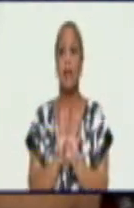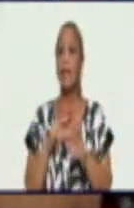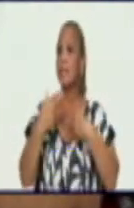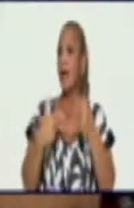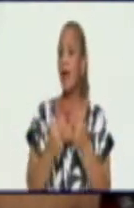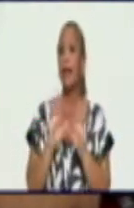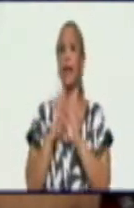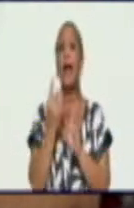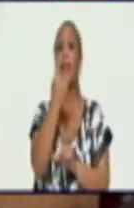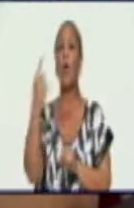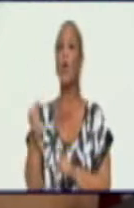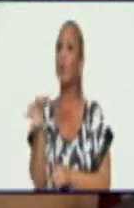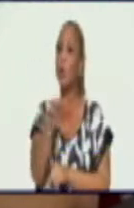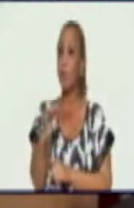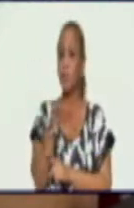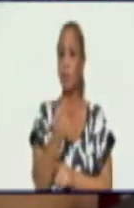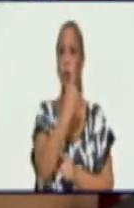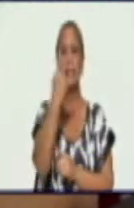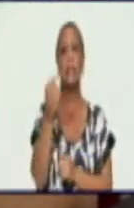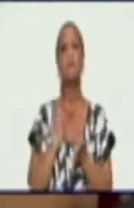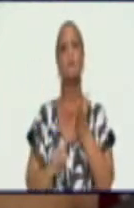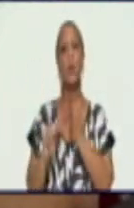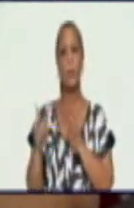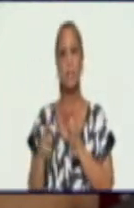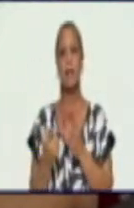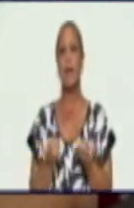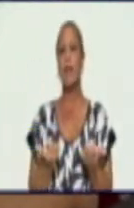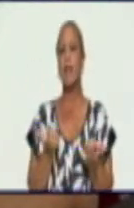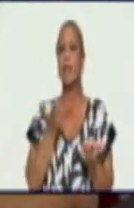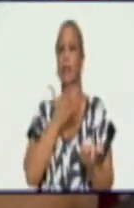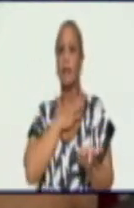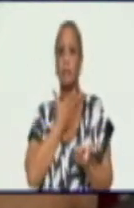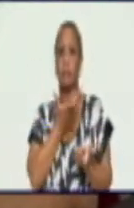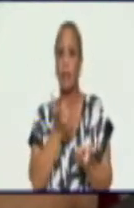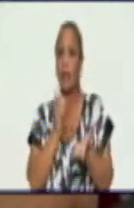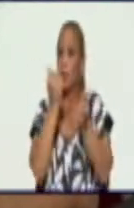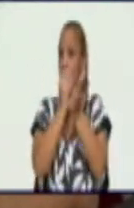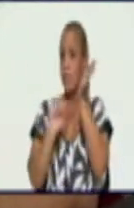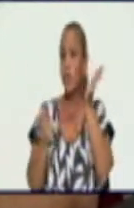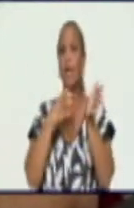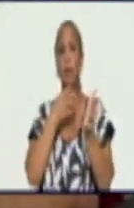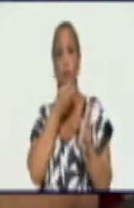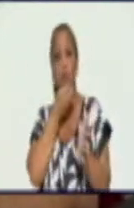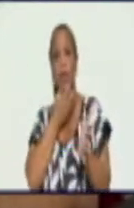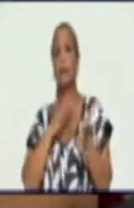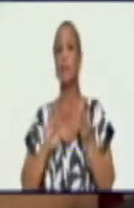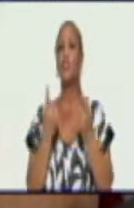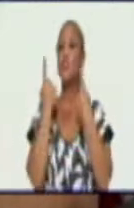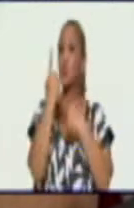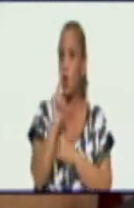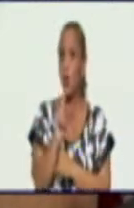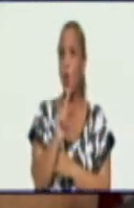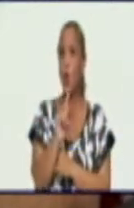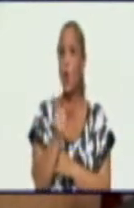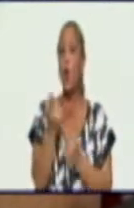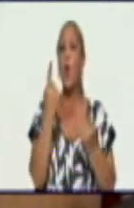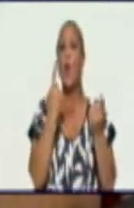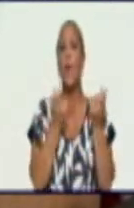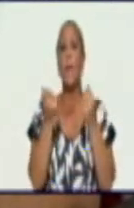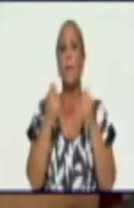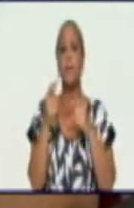municipios y en la provincia la facultad de quien la tiene en cada caso. Bueno, solo van a funcionar como hasta hoy las rutas